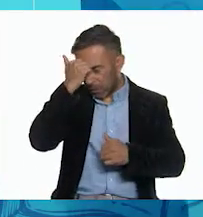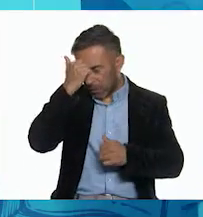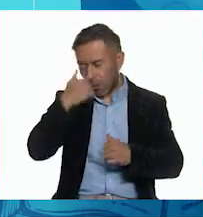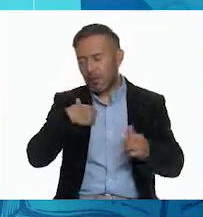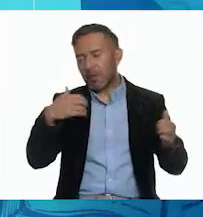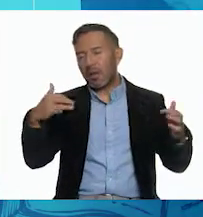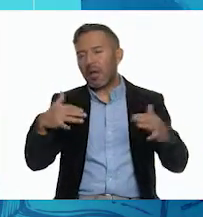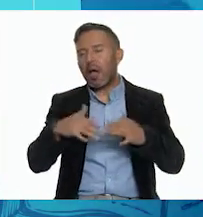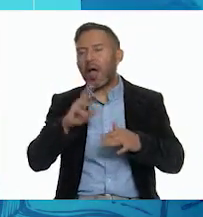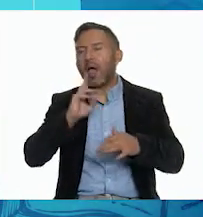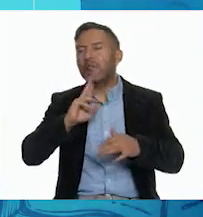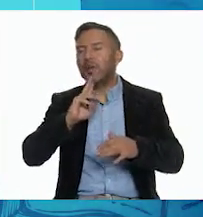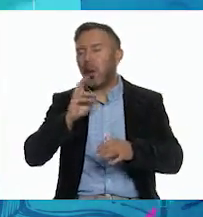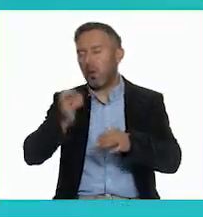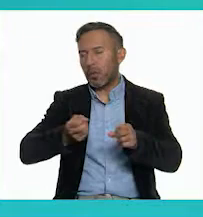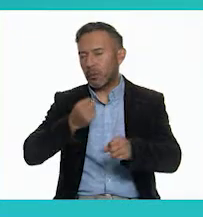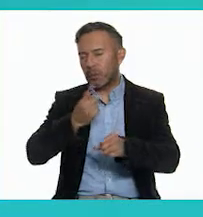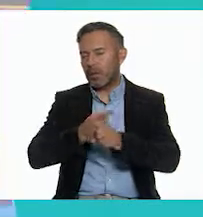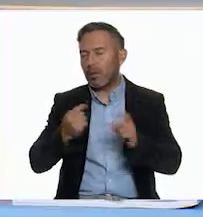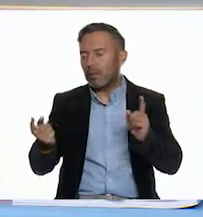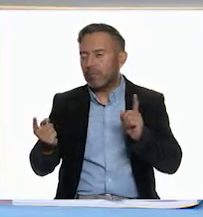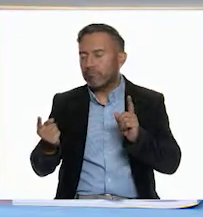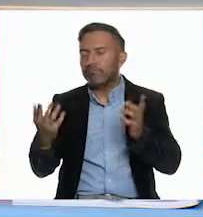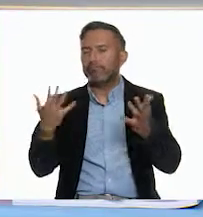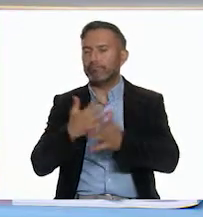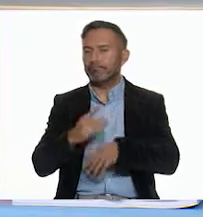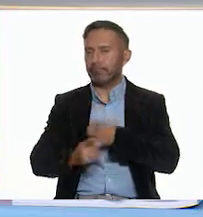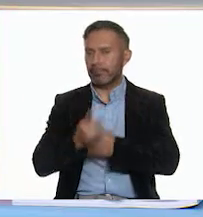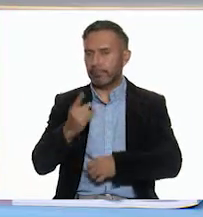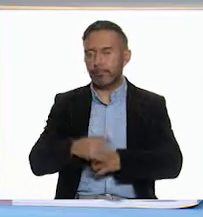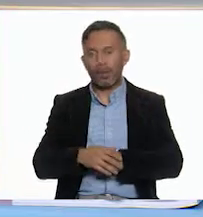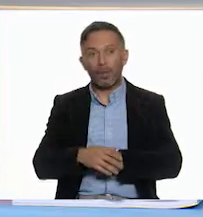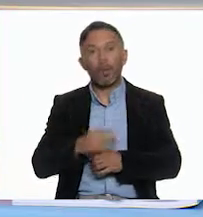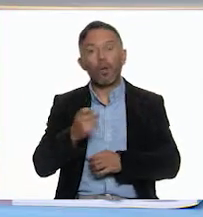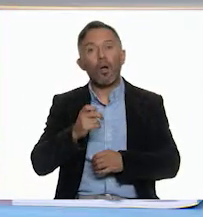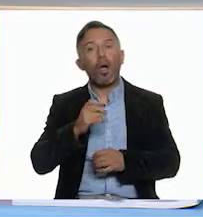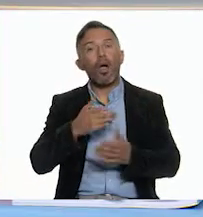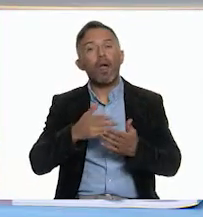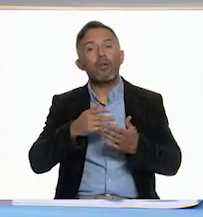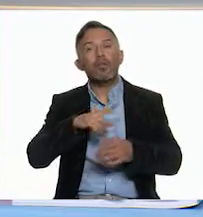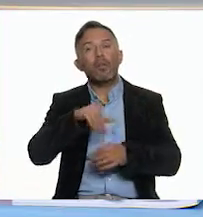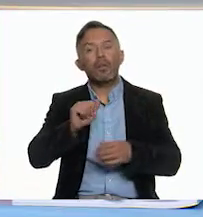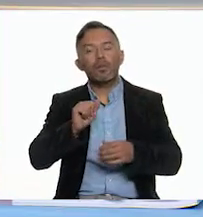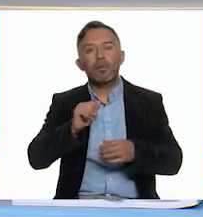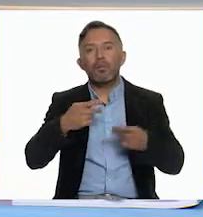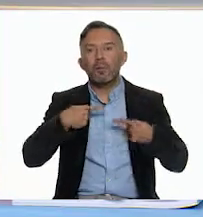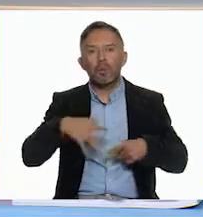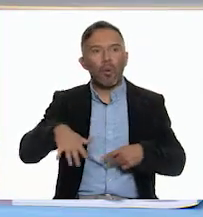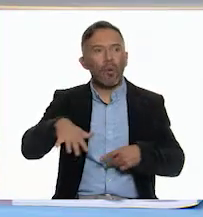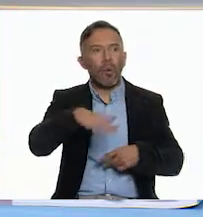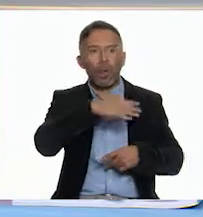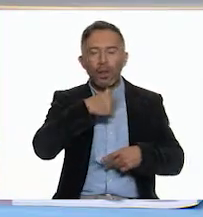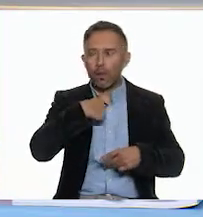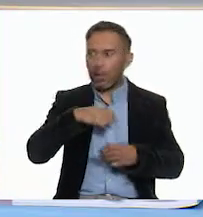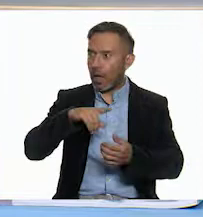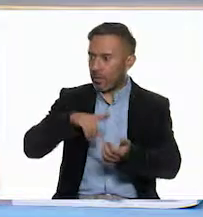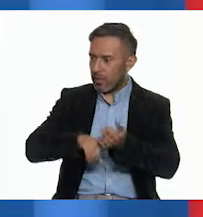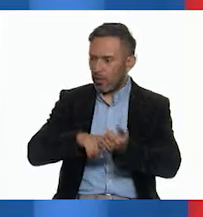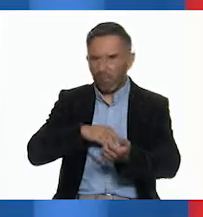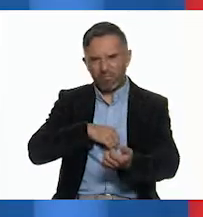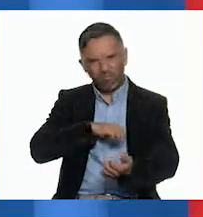Sí, maestra, lo bueno es que después los pobladores le engañan a ella. Eso me dio muchísimo